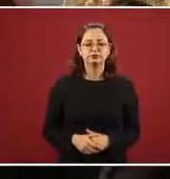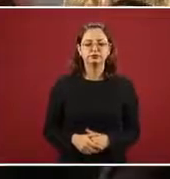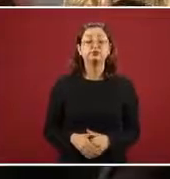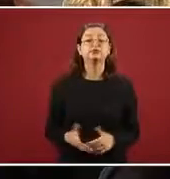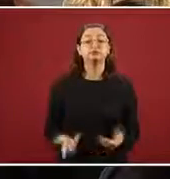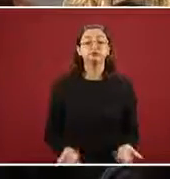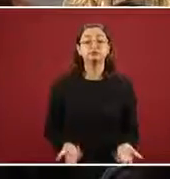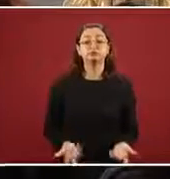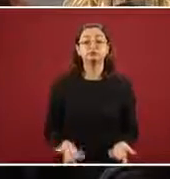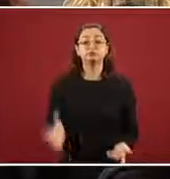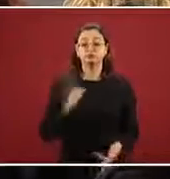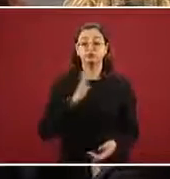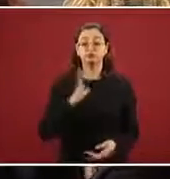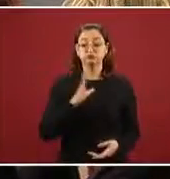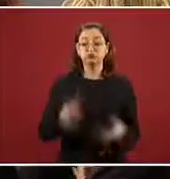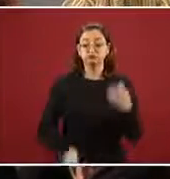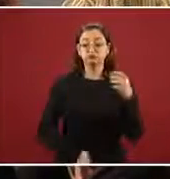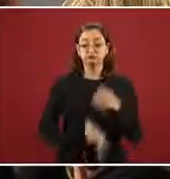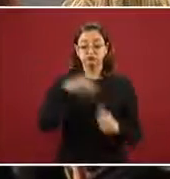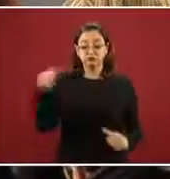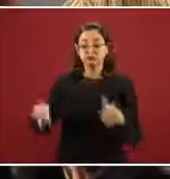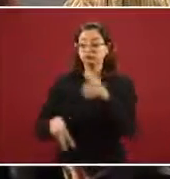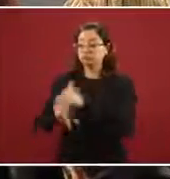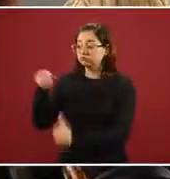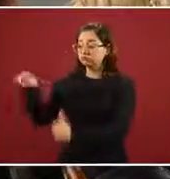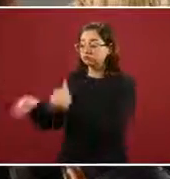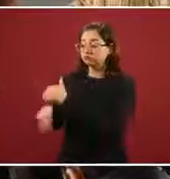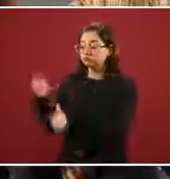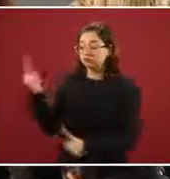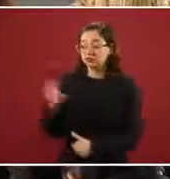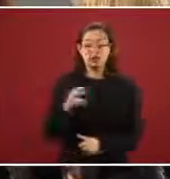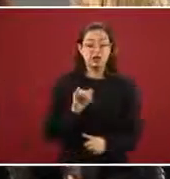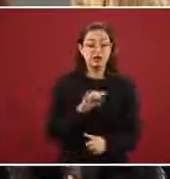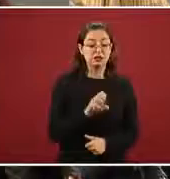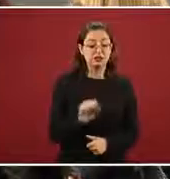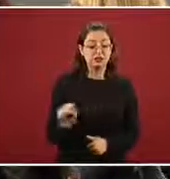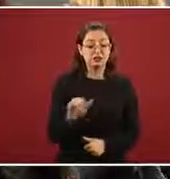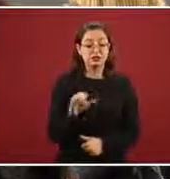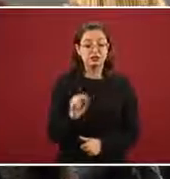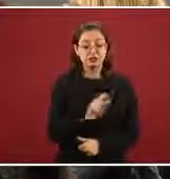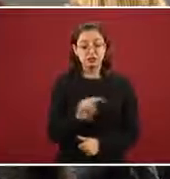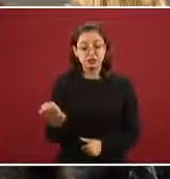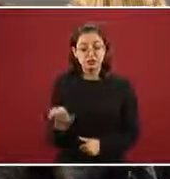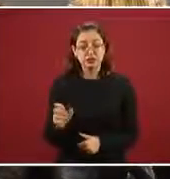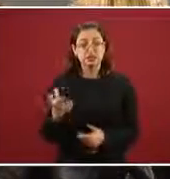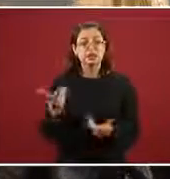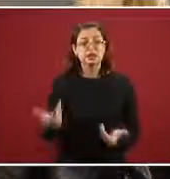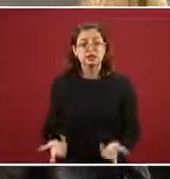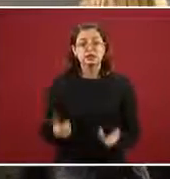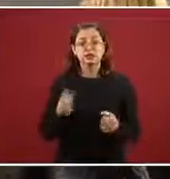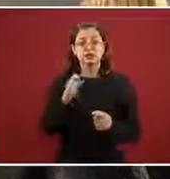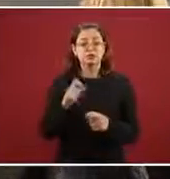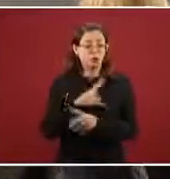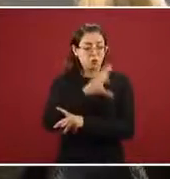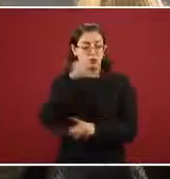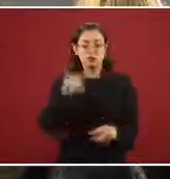vacantes en el seguro, vacantes en el sistema de